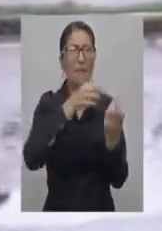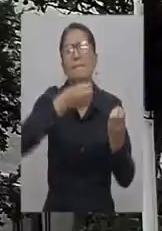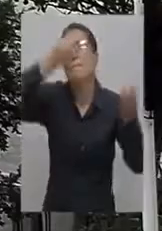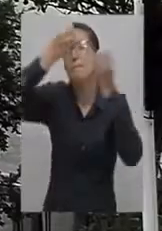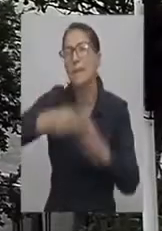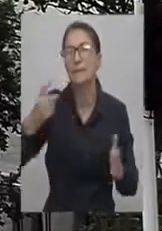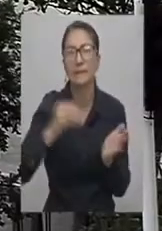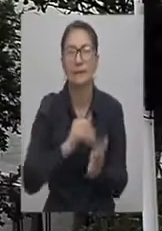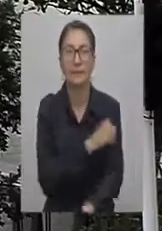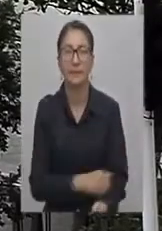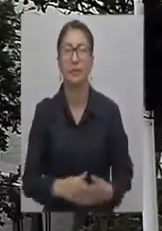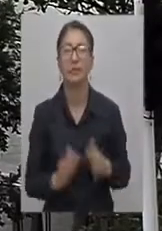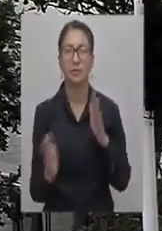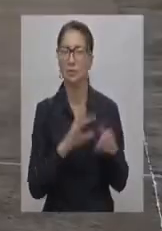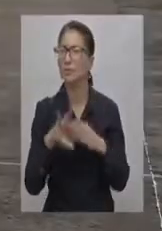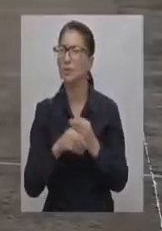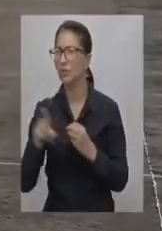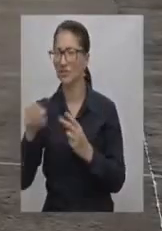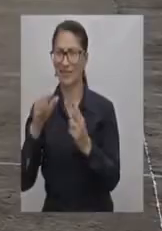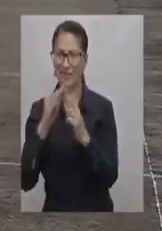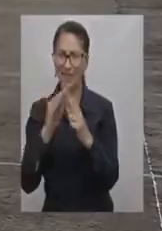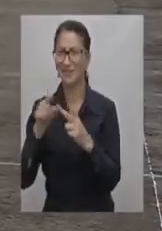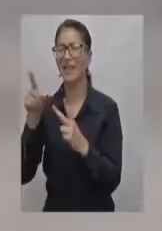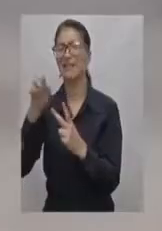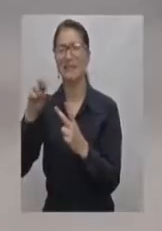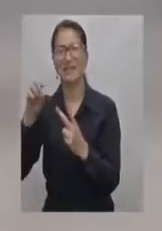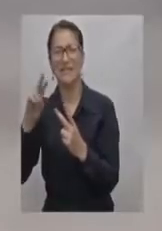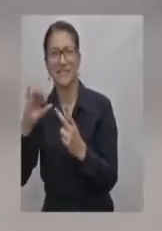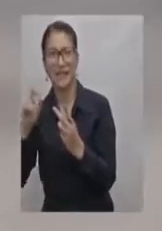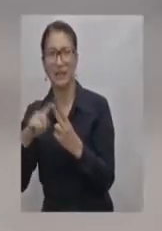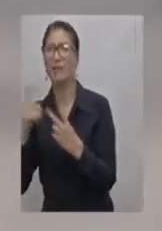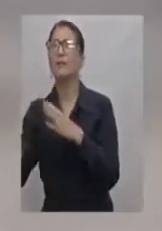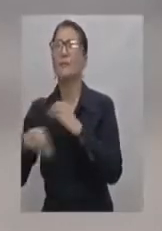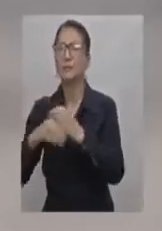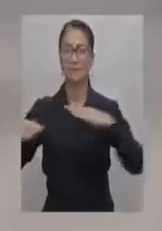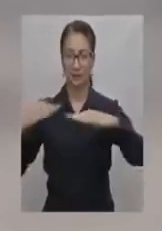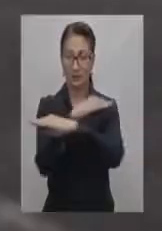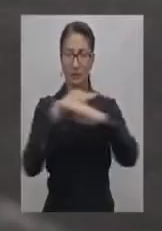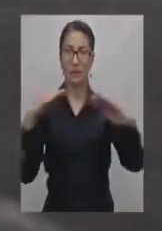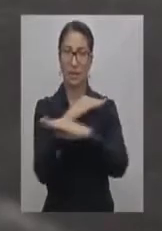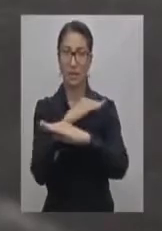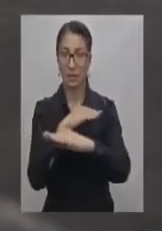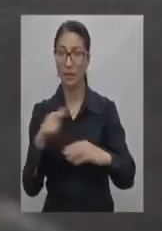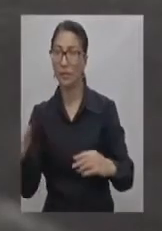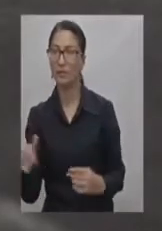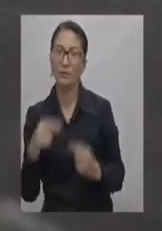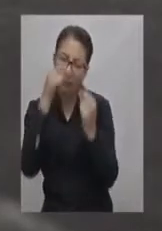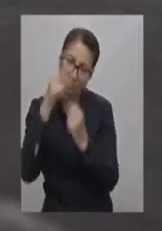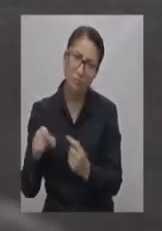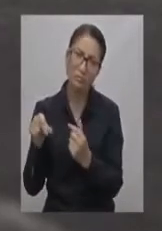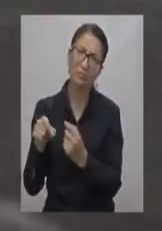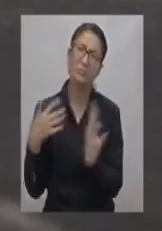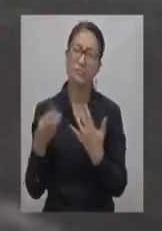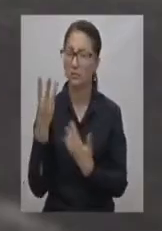regalías. Además del Hospital de San Vicente y el proyecto de vivienda Laureles, se encuentra también la carretera Matapalito-Caracol, que ya